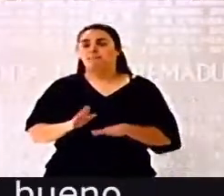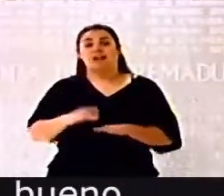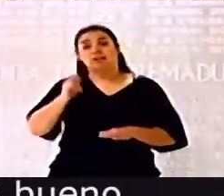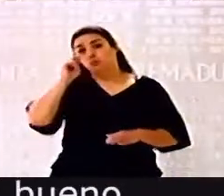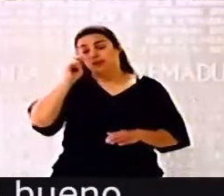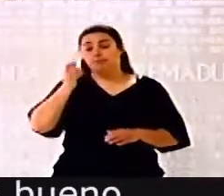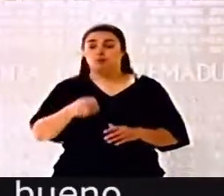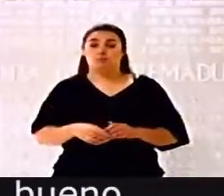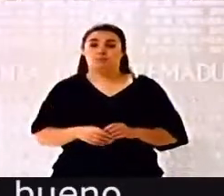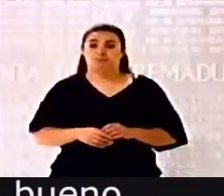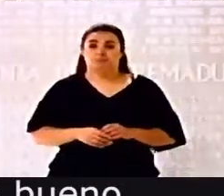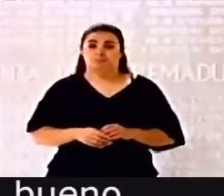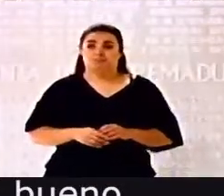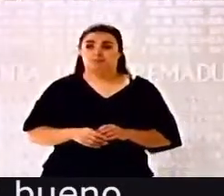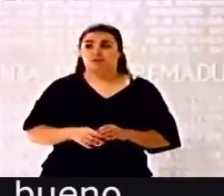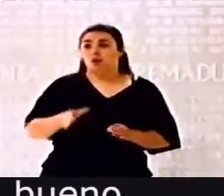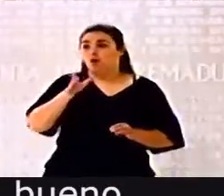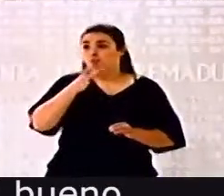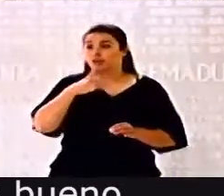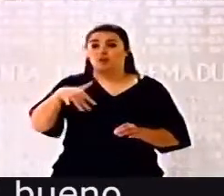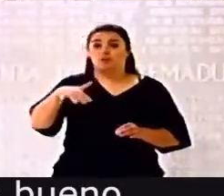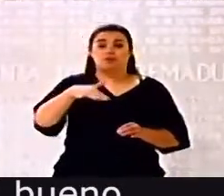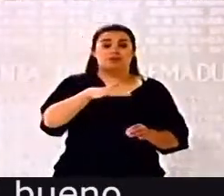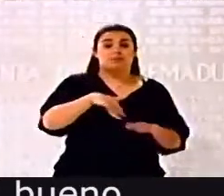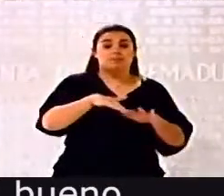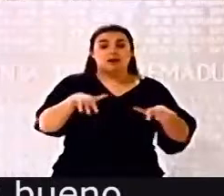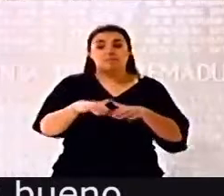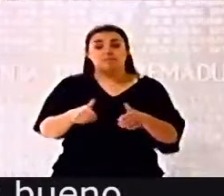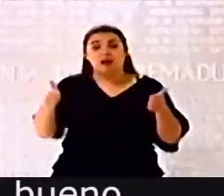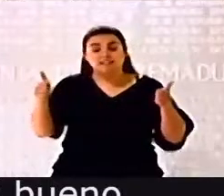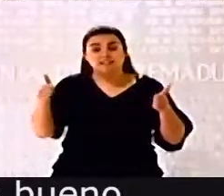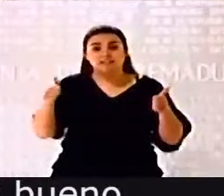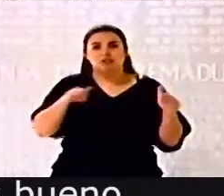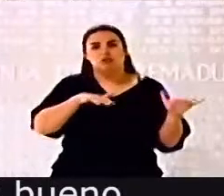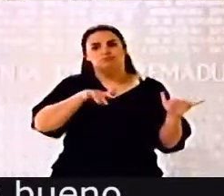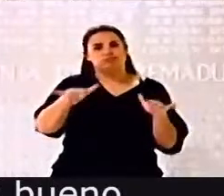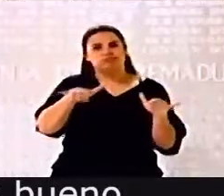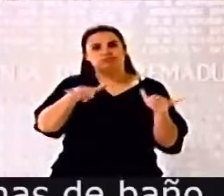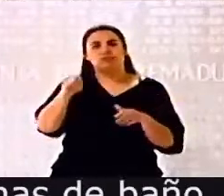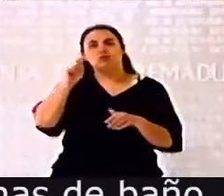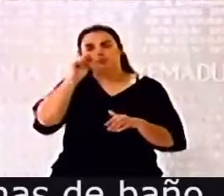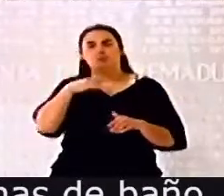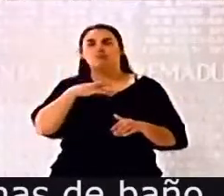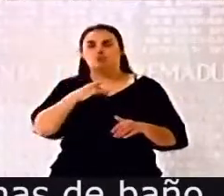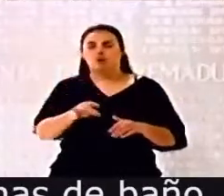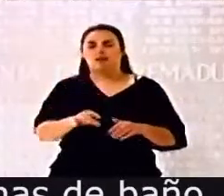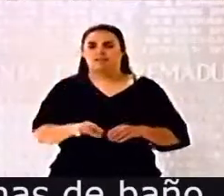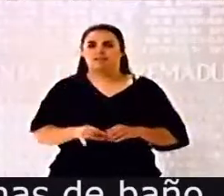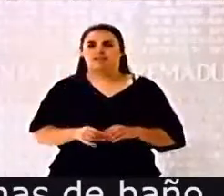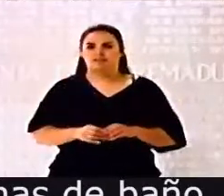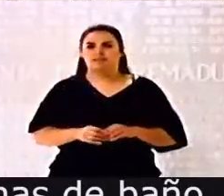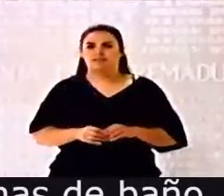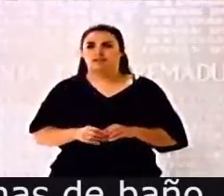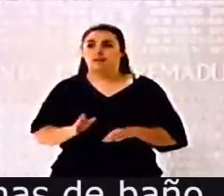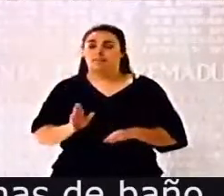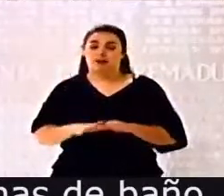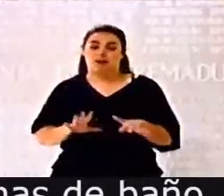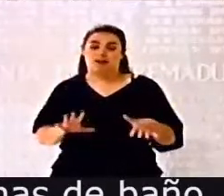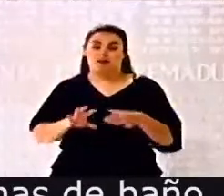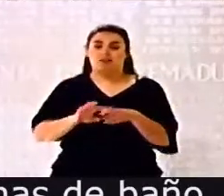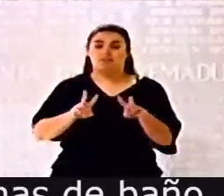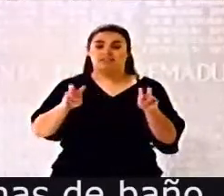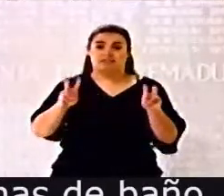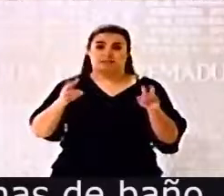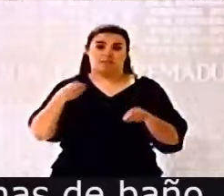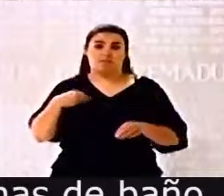turismo, porque mientras más zonas de baños tengamos, más posibilidades de turistas podemos tener en relación con